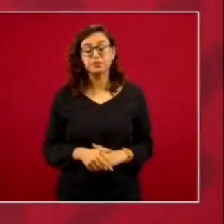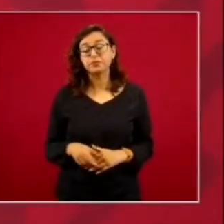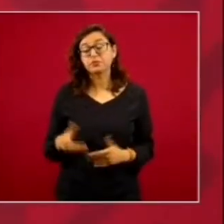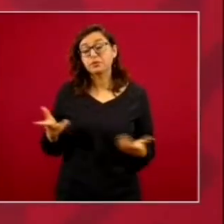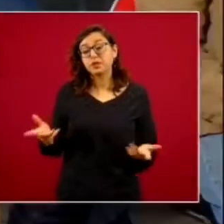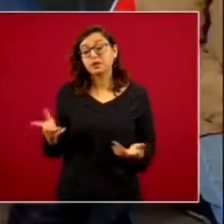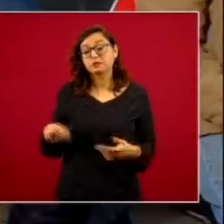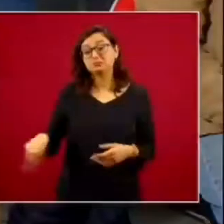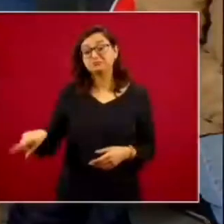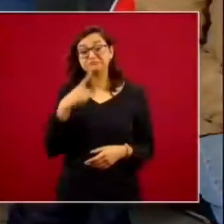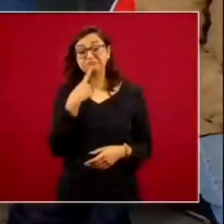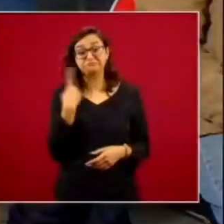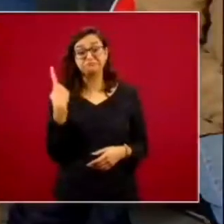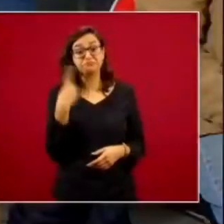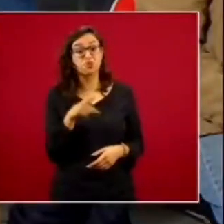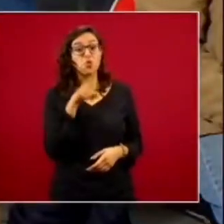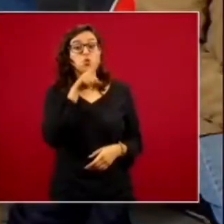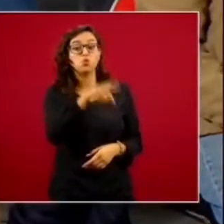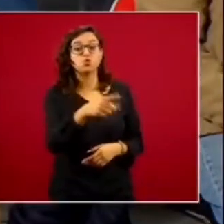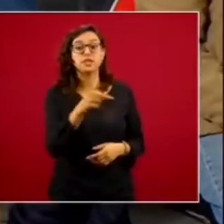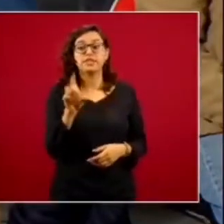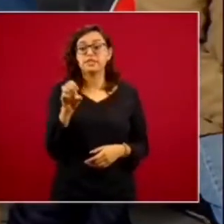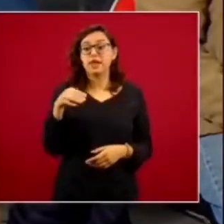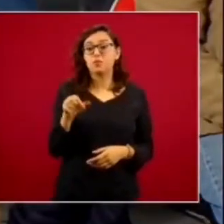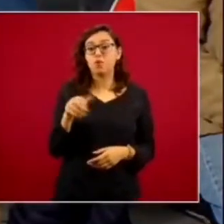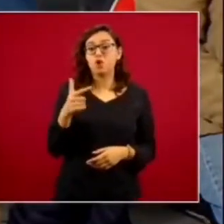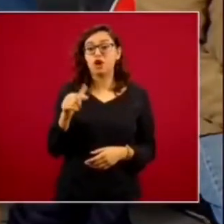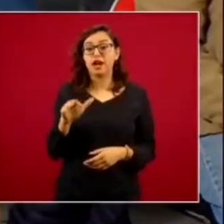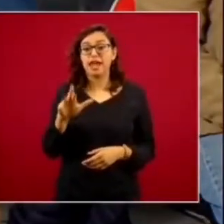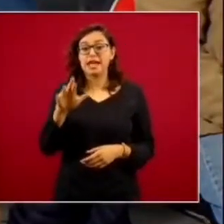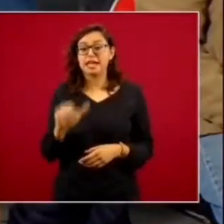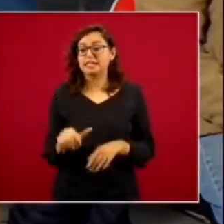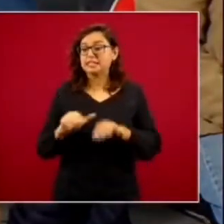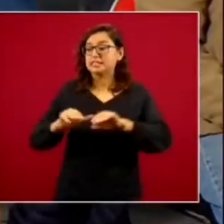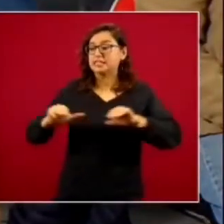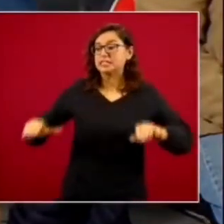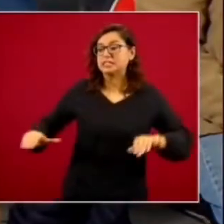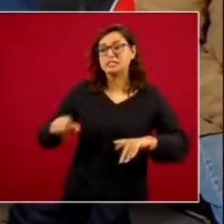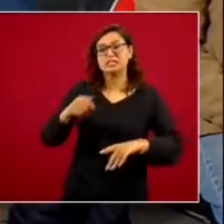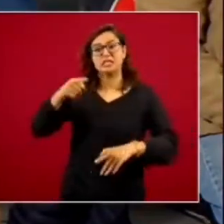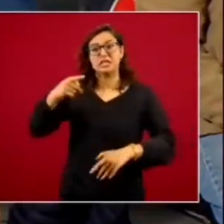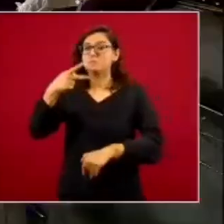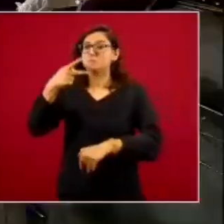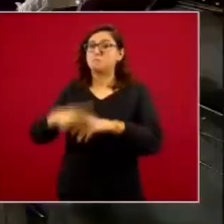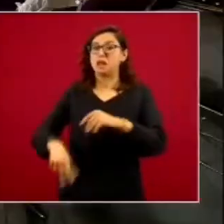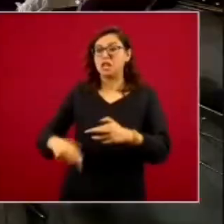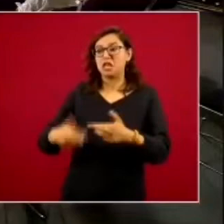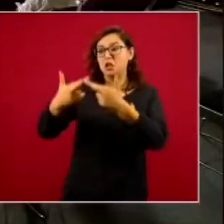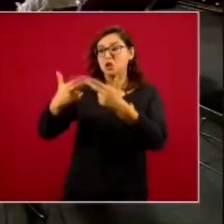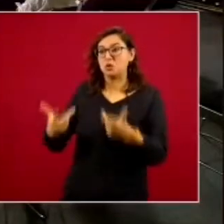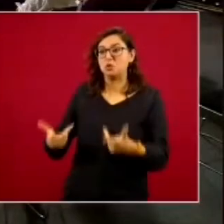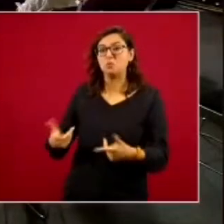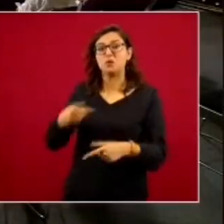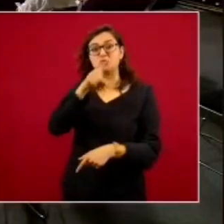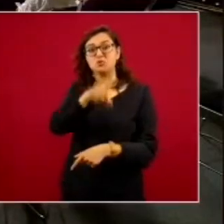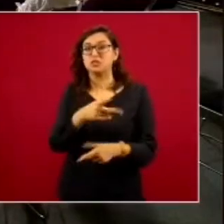a usted de poner en riesgo la democracia y de polarizar al país desde la mañanera? Bueno, eso ya es otra cosa.